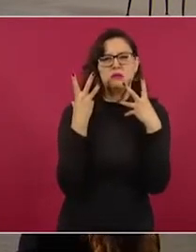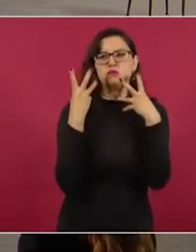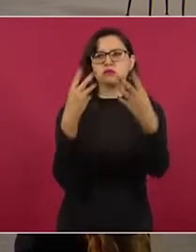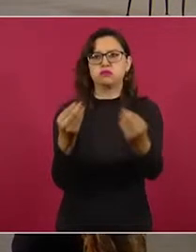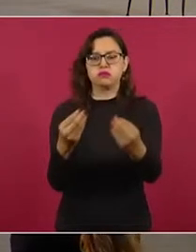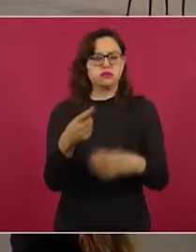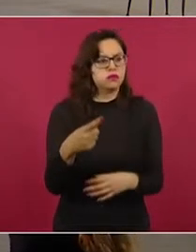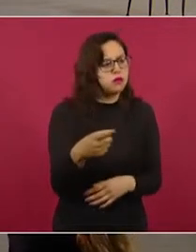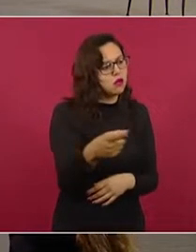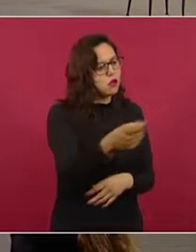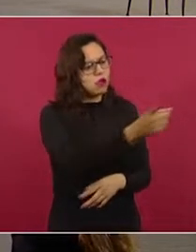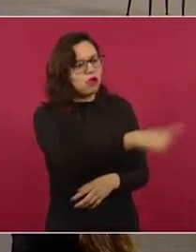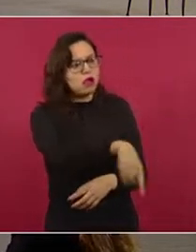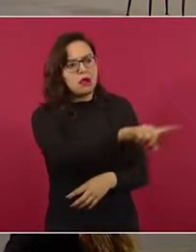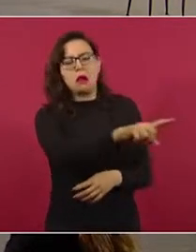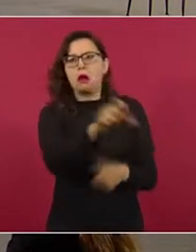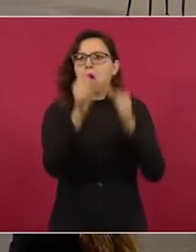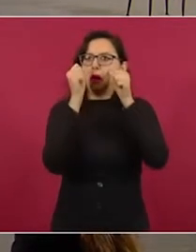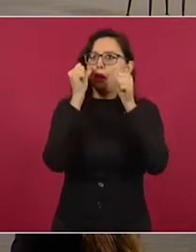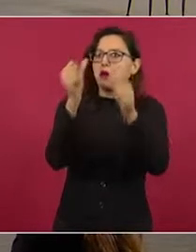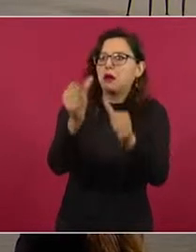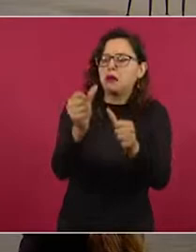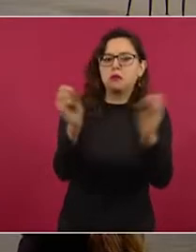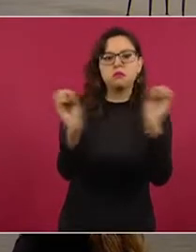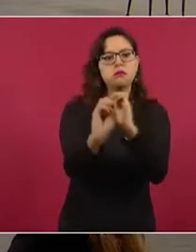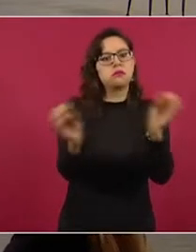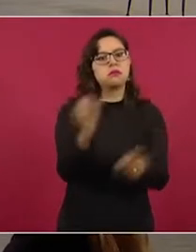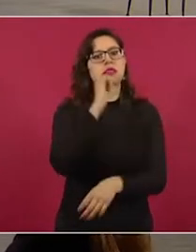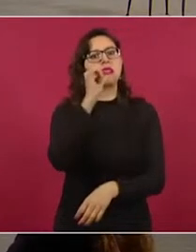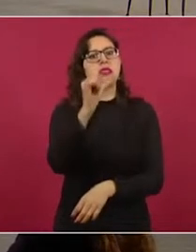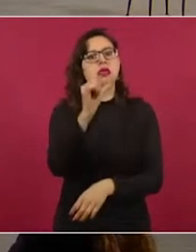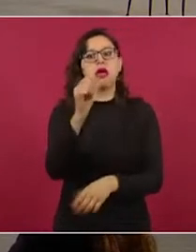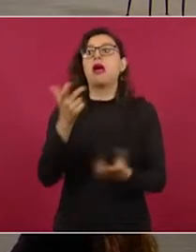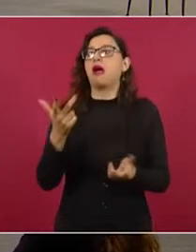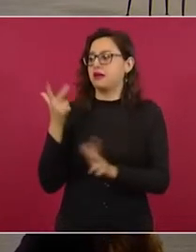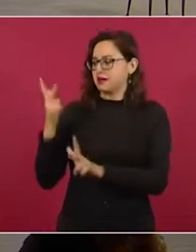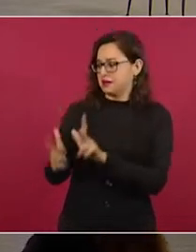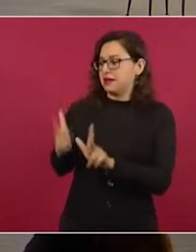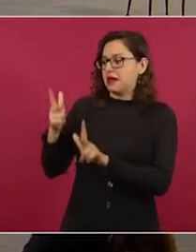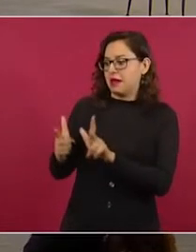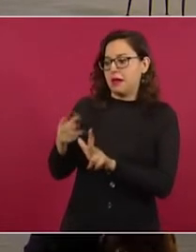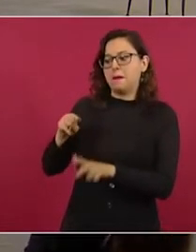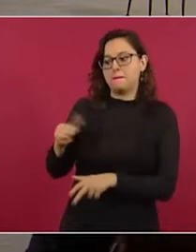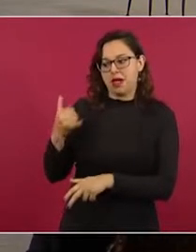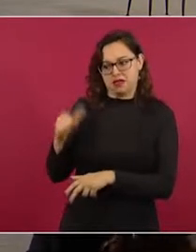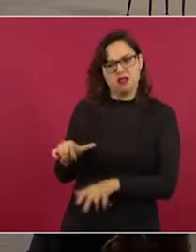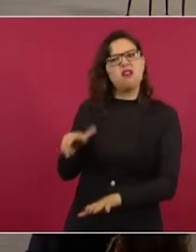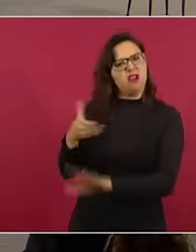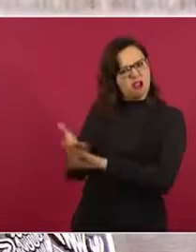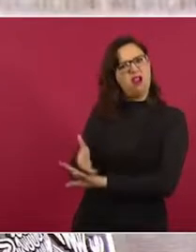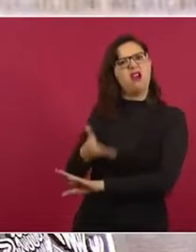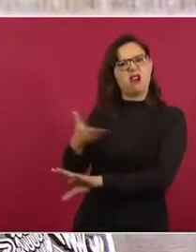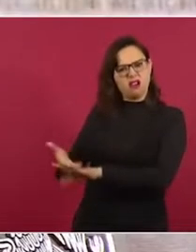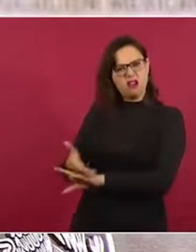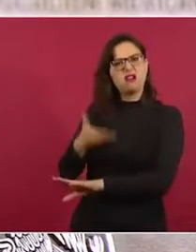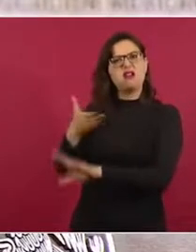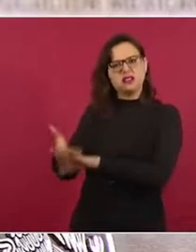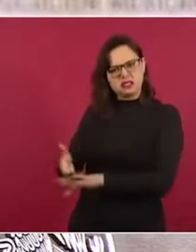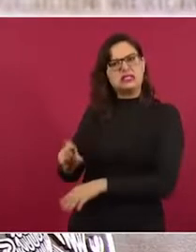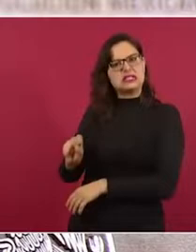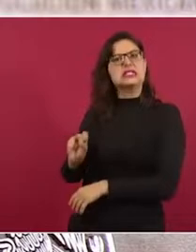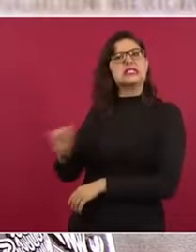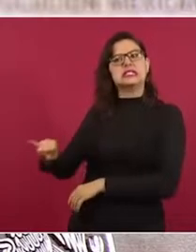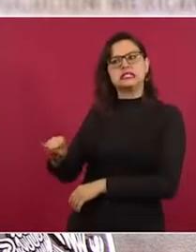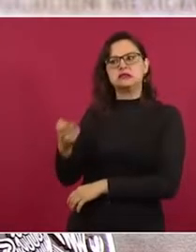Maya. A nombre de la protección al medio ambiente, algunas personalidades y activistas critican al